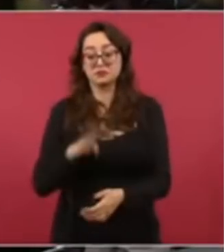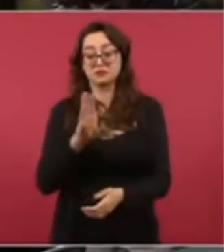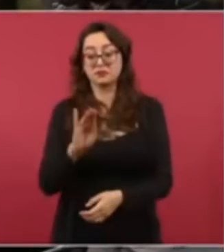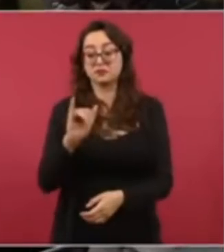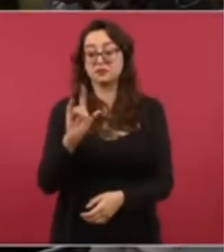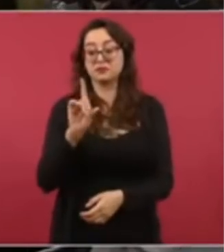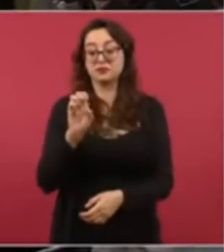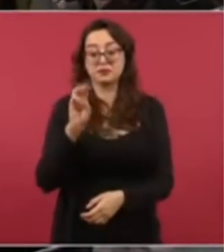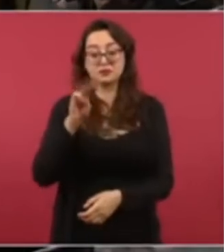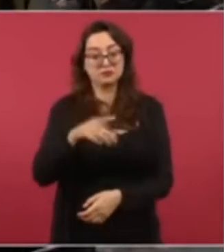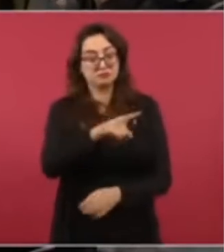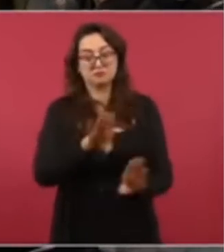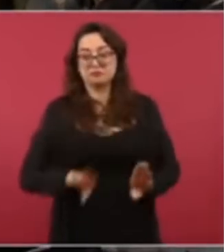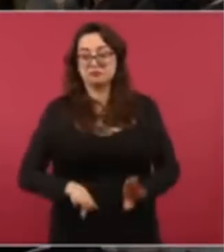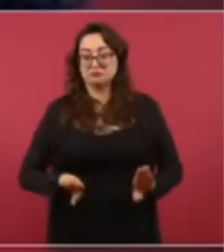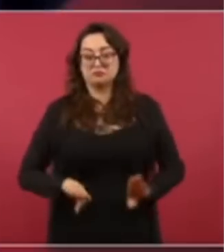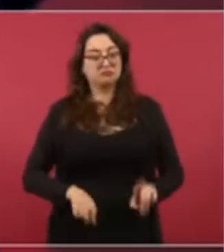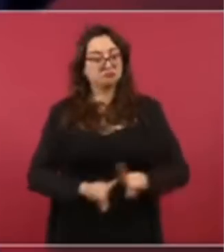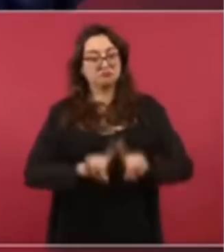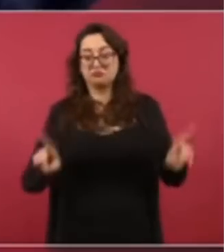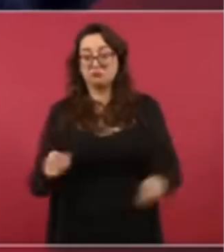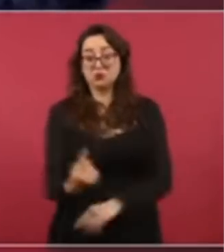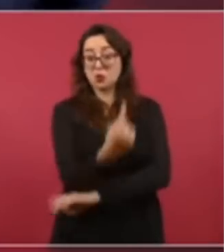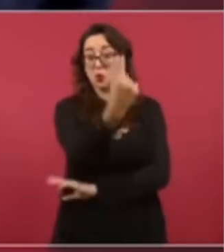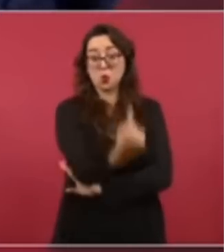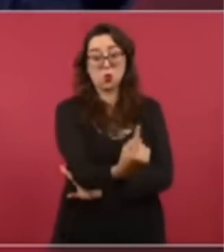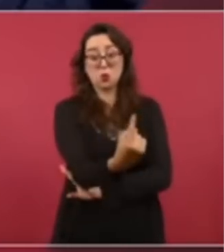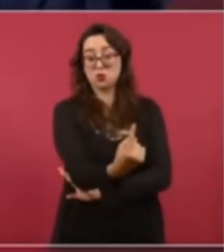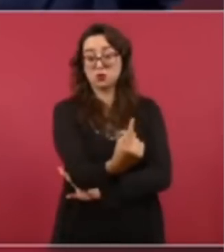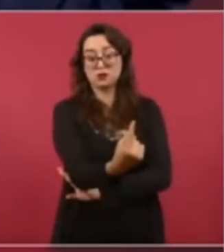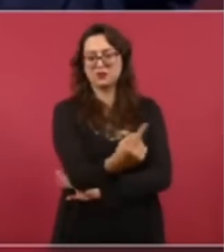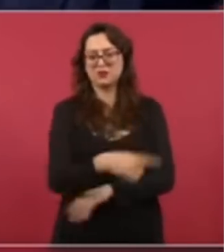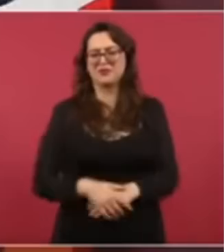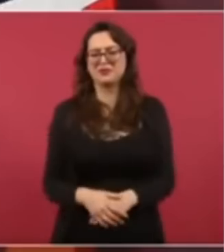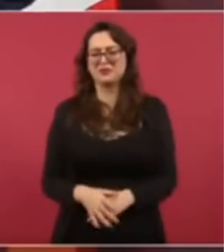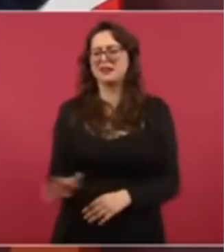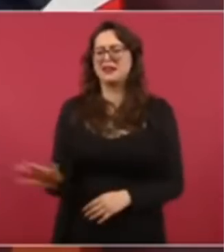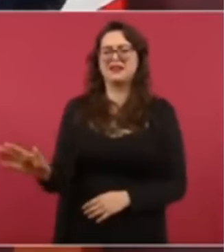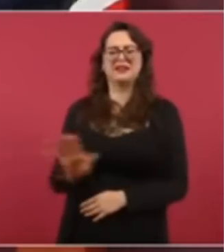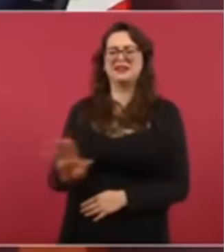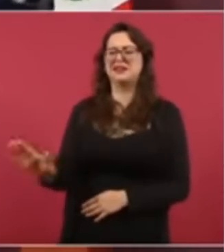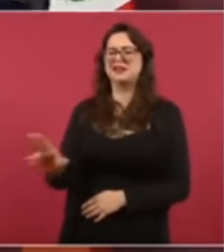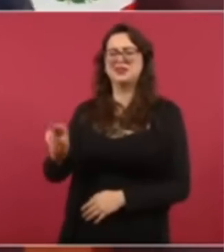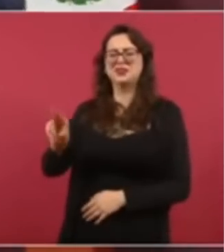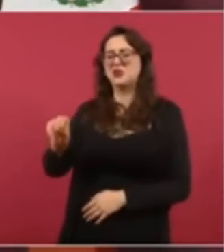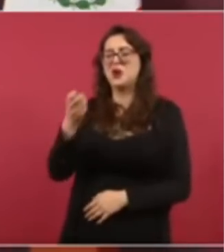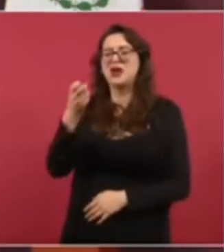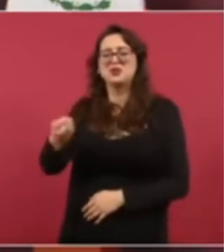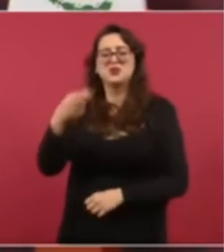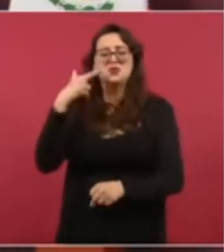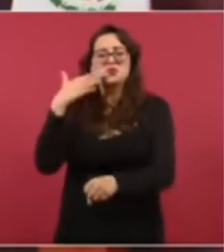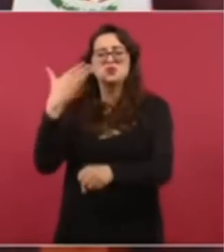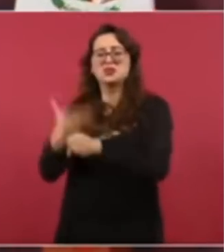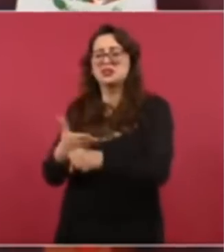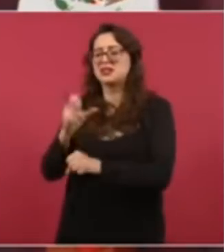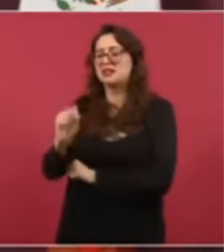¿La nota diplomática es posible? ¿Sí? No. Eso lo va a ver Relaciones Exteriores. Porque yo no voy a andar